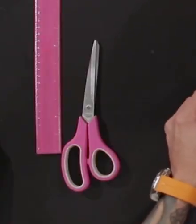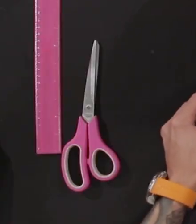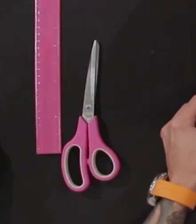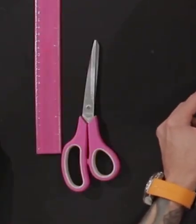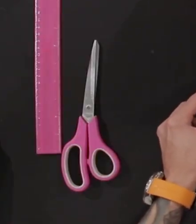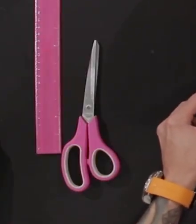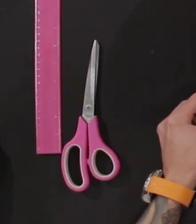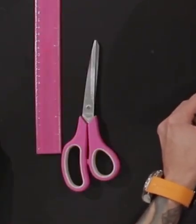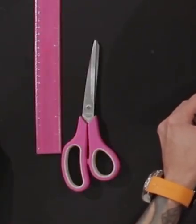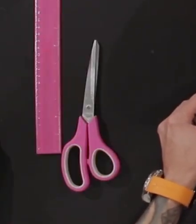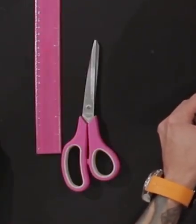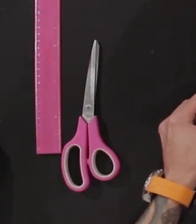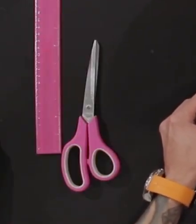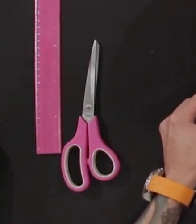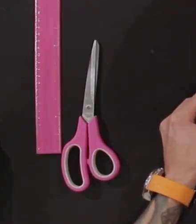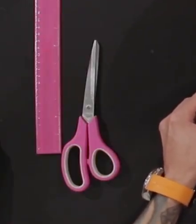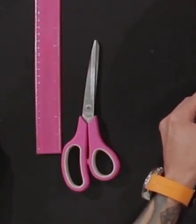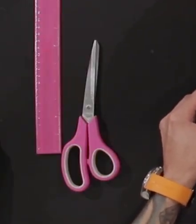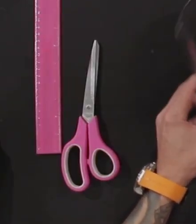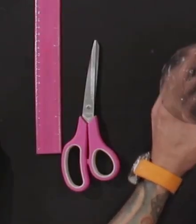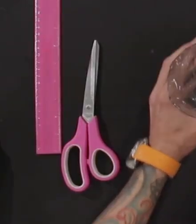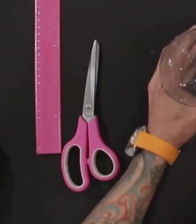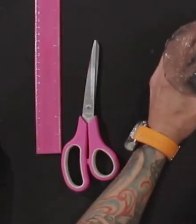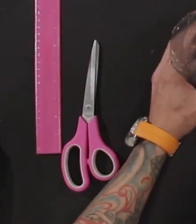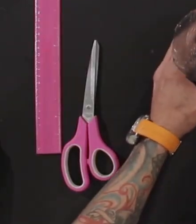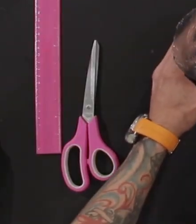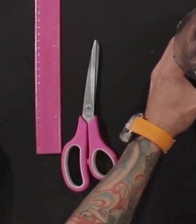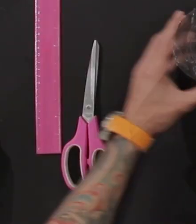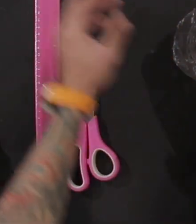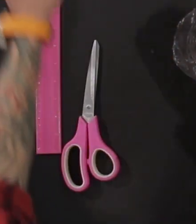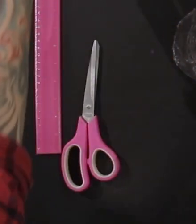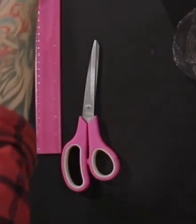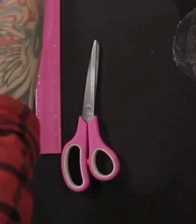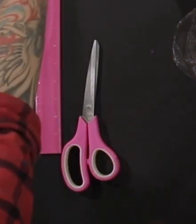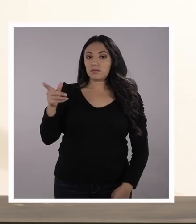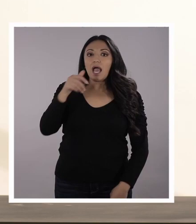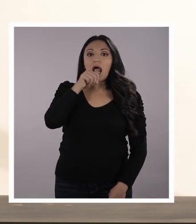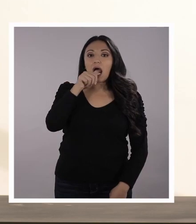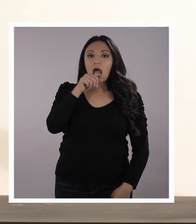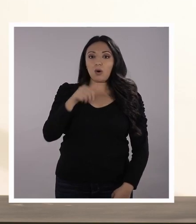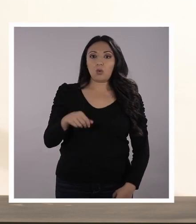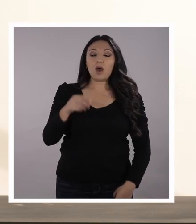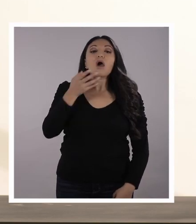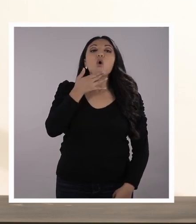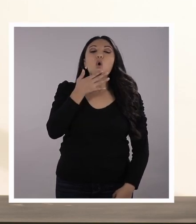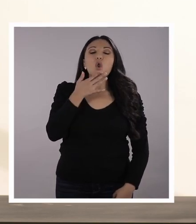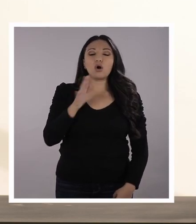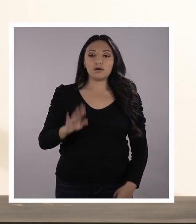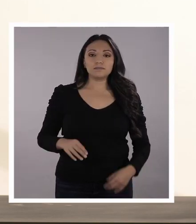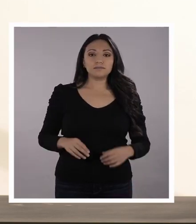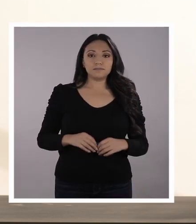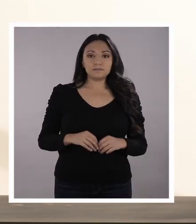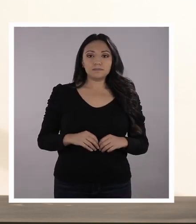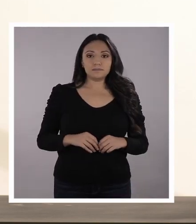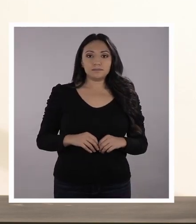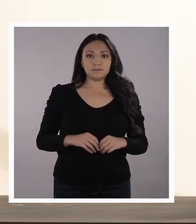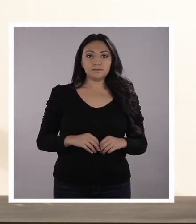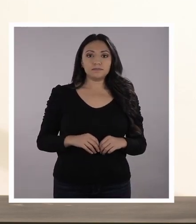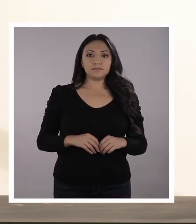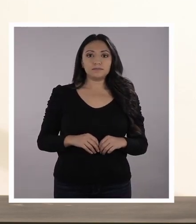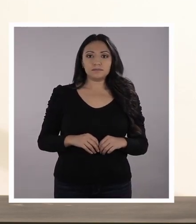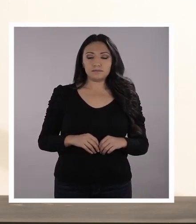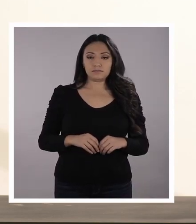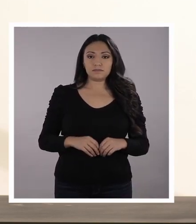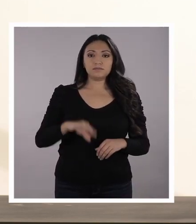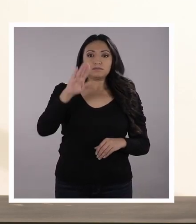vamos a pegarlo de este modo. Tenemos la primera botella lista. ¿Me alcanza, por favor, el recipiente de agua y el colorante? Vamos a ponerlo por acá. Vamos a